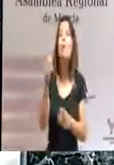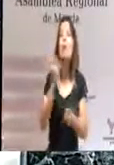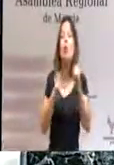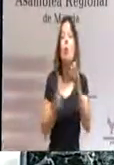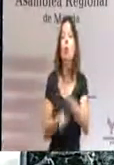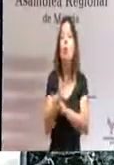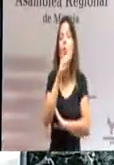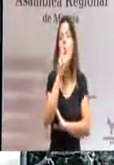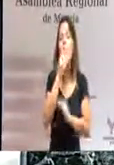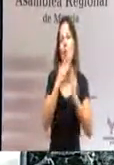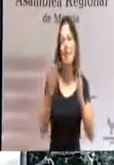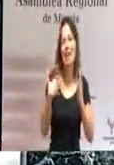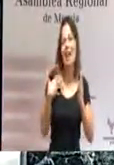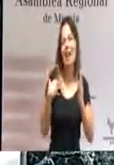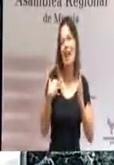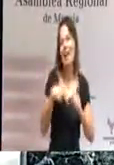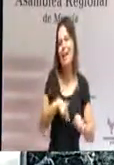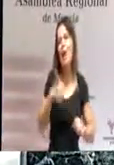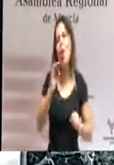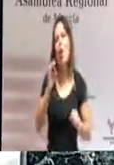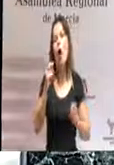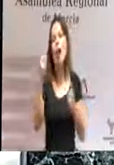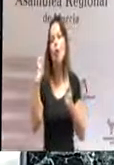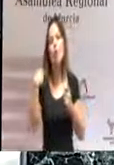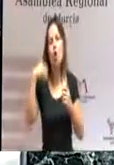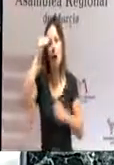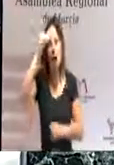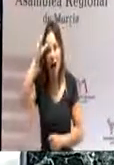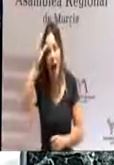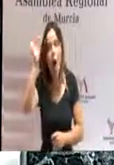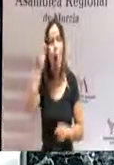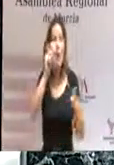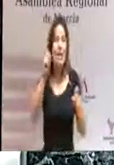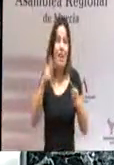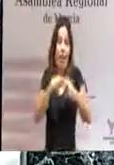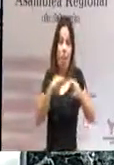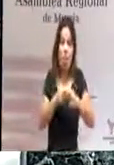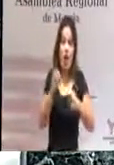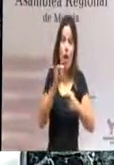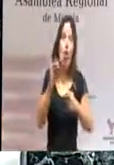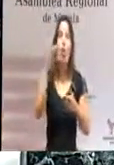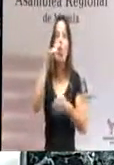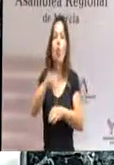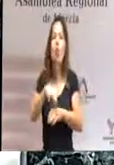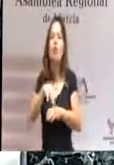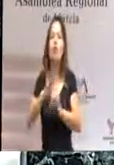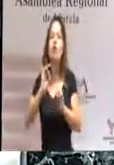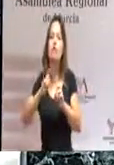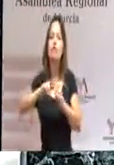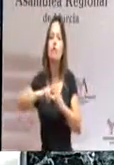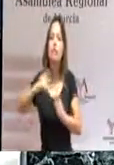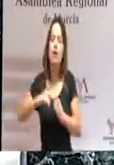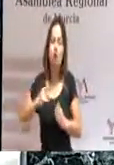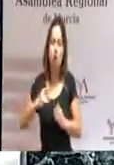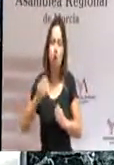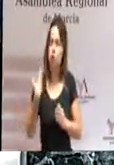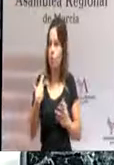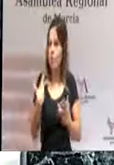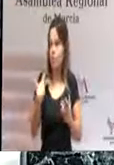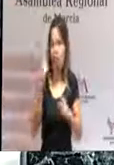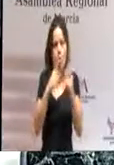biblioteca regional, los alumnos de altas capacidades, la enseñanza concertada o los centros tecnológicos y la FREM.